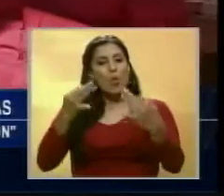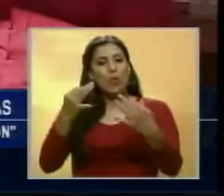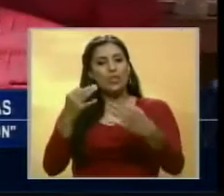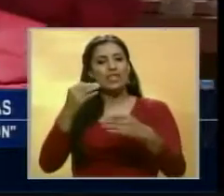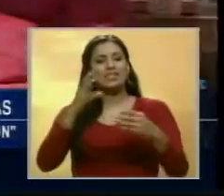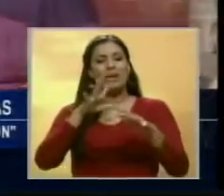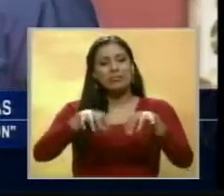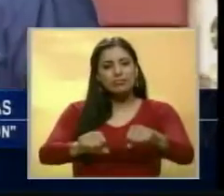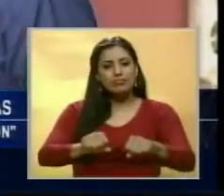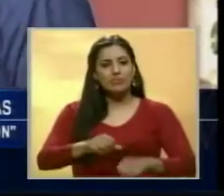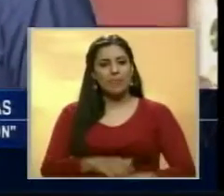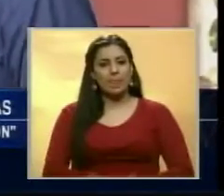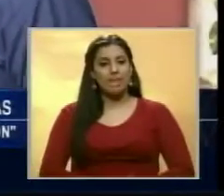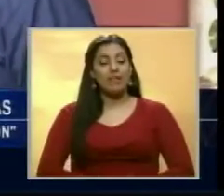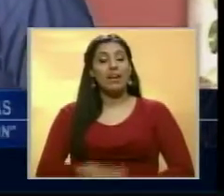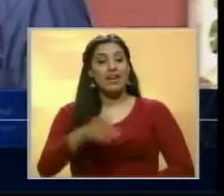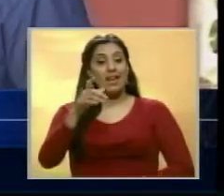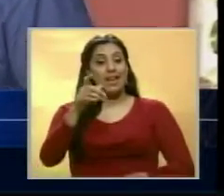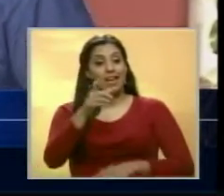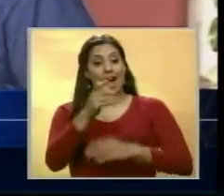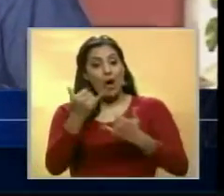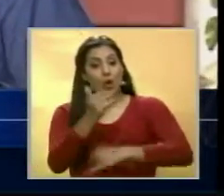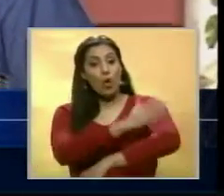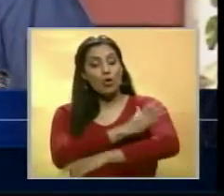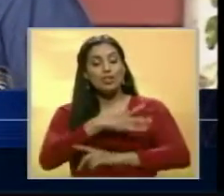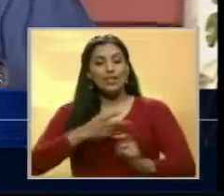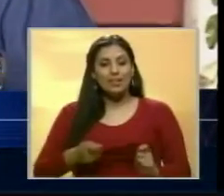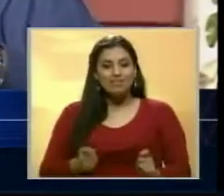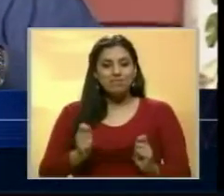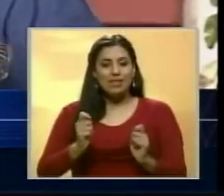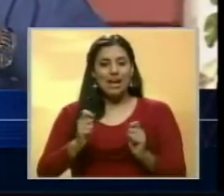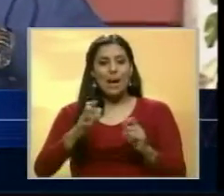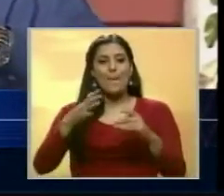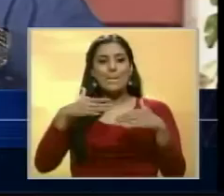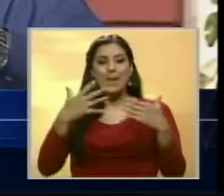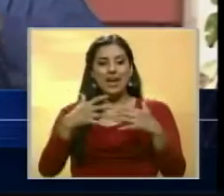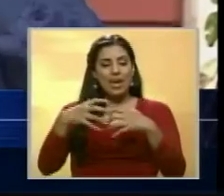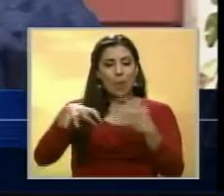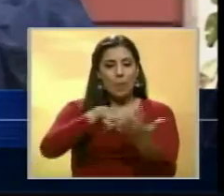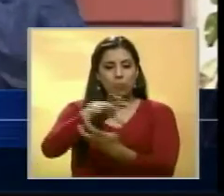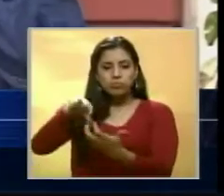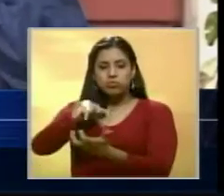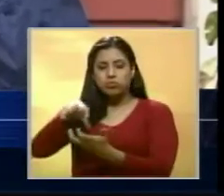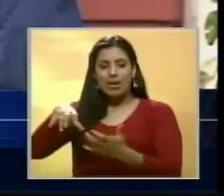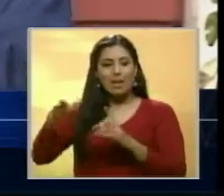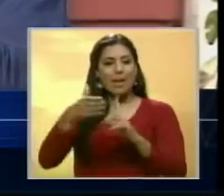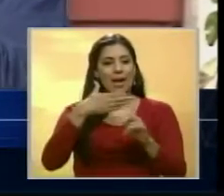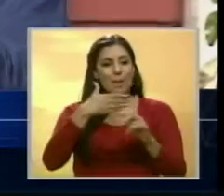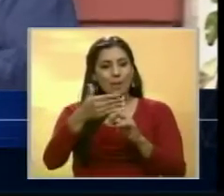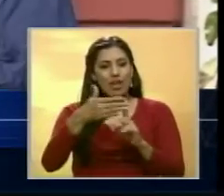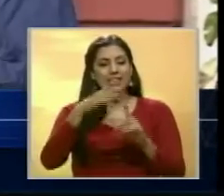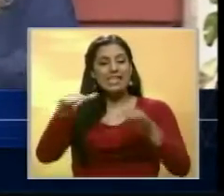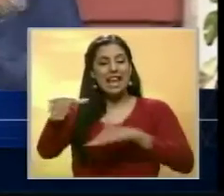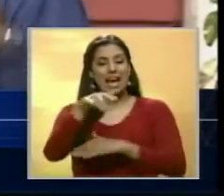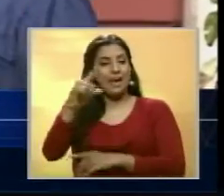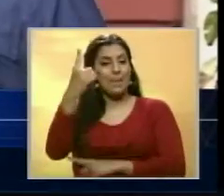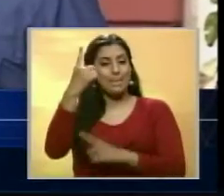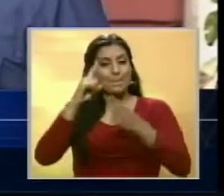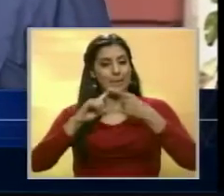la intervención. Intentar movilizaciones para generar violencia en las calles es lo